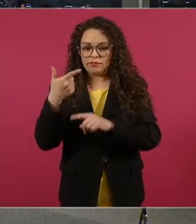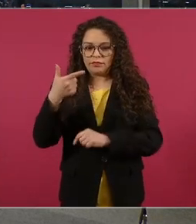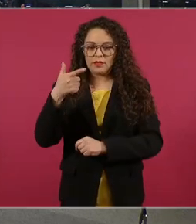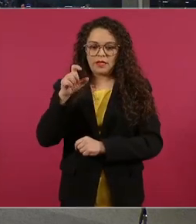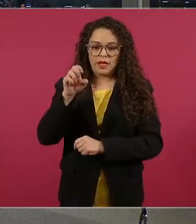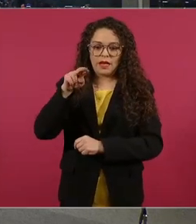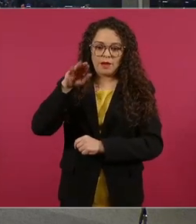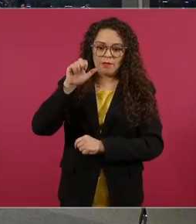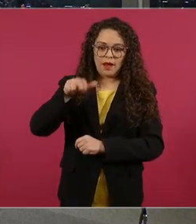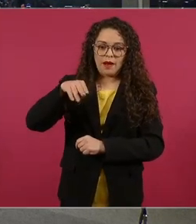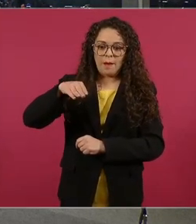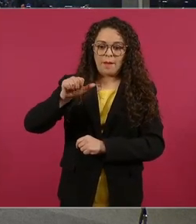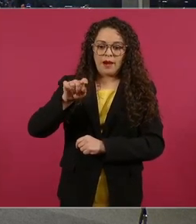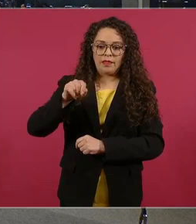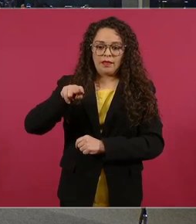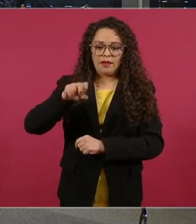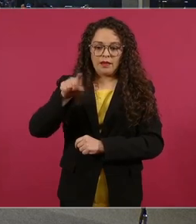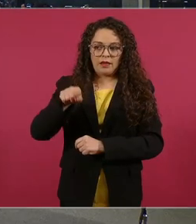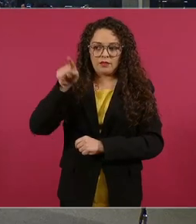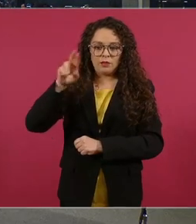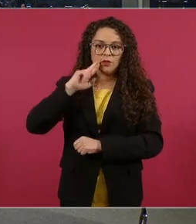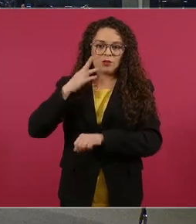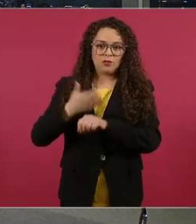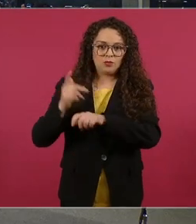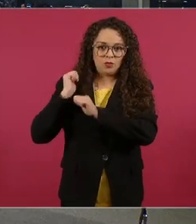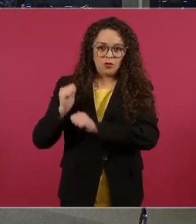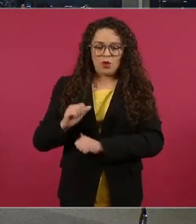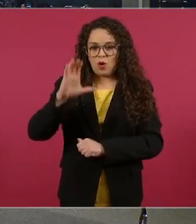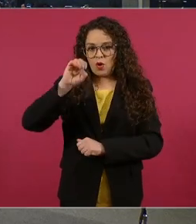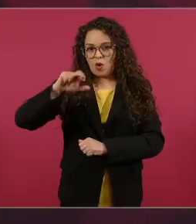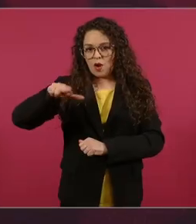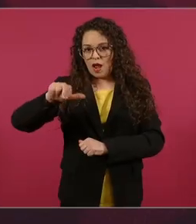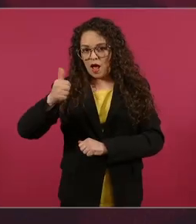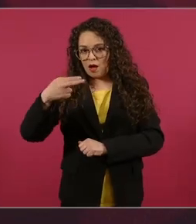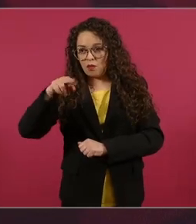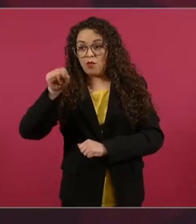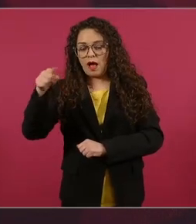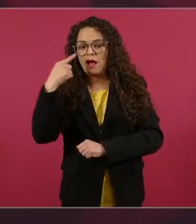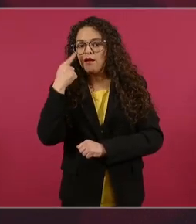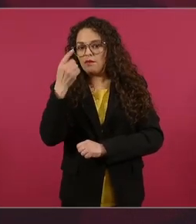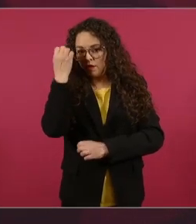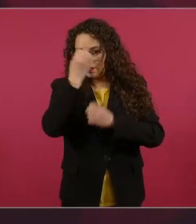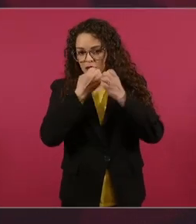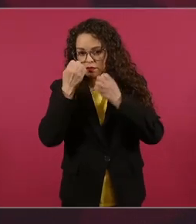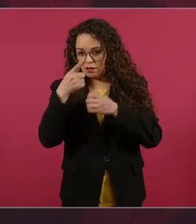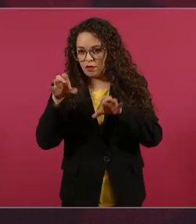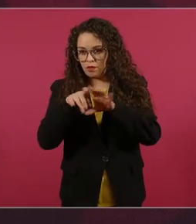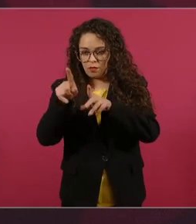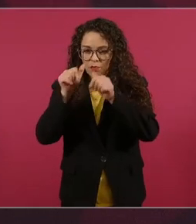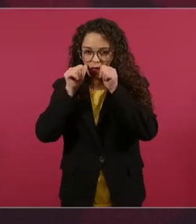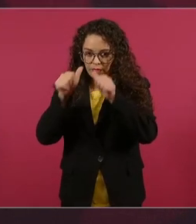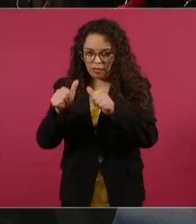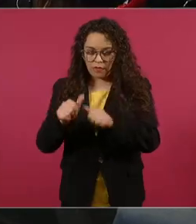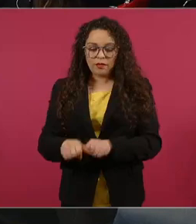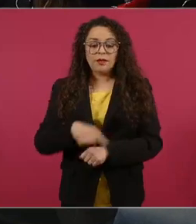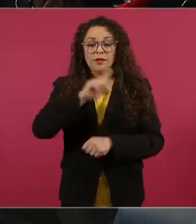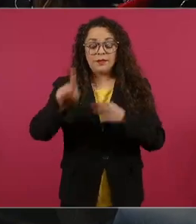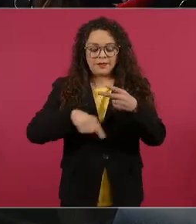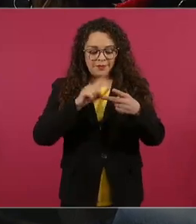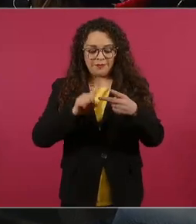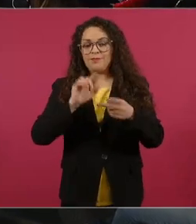Martínez de Conagua va a atender este asunto. Presidente, en un segundo